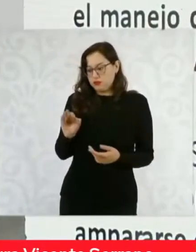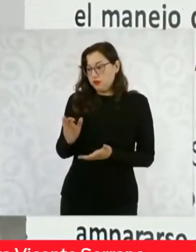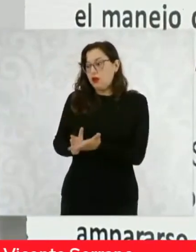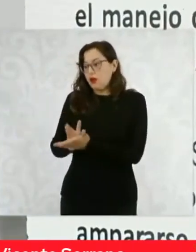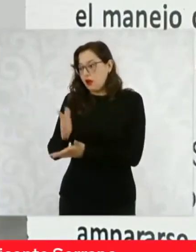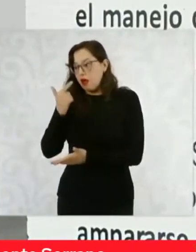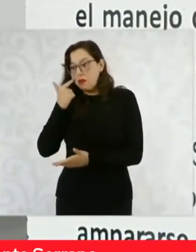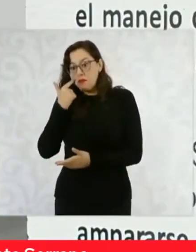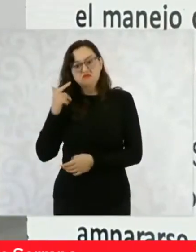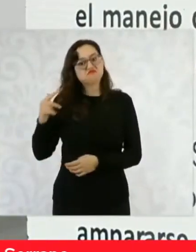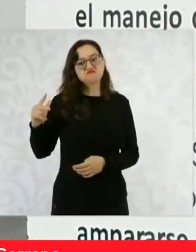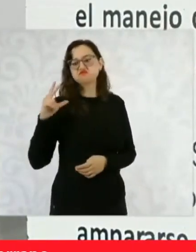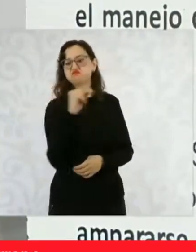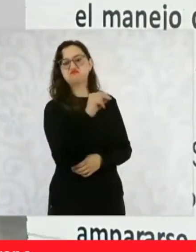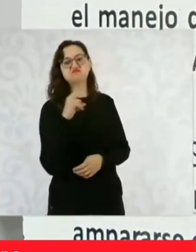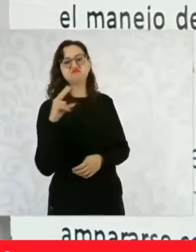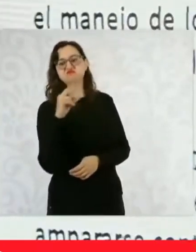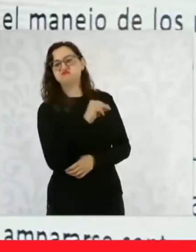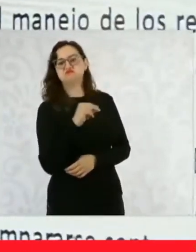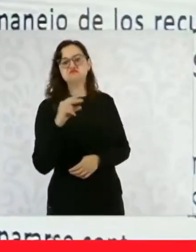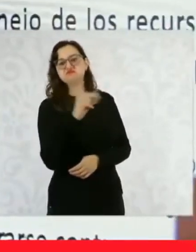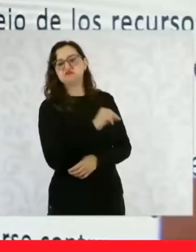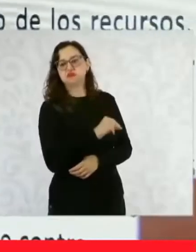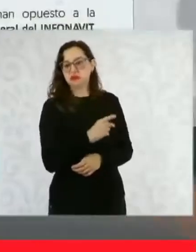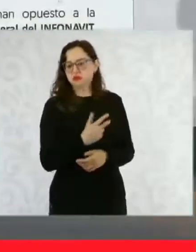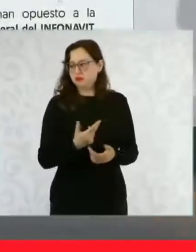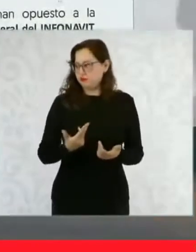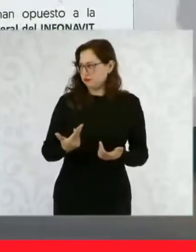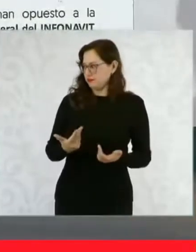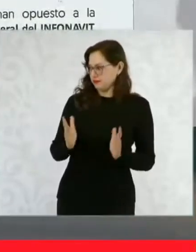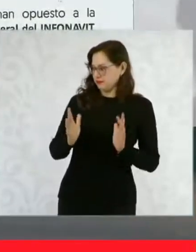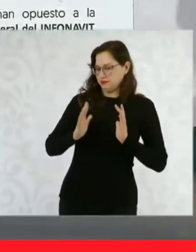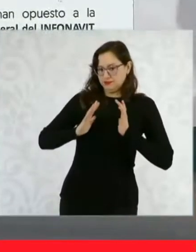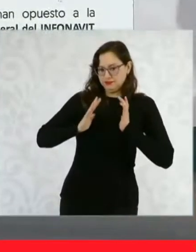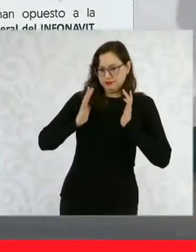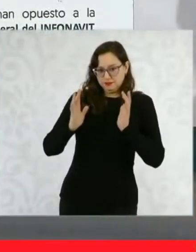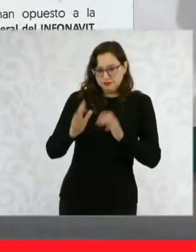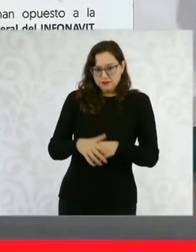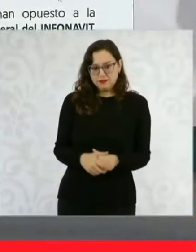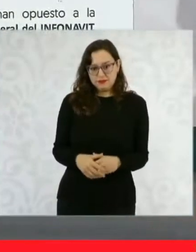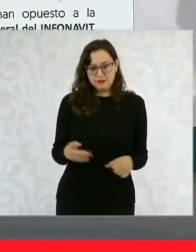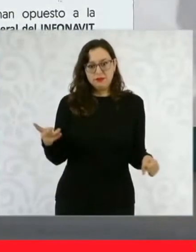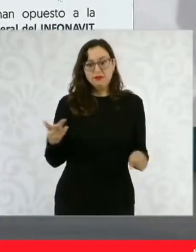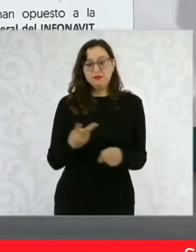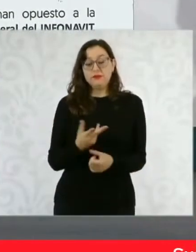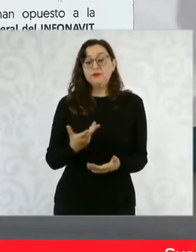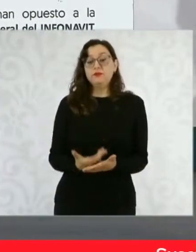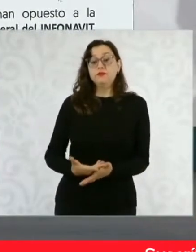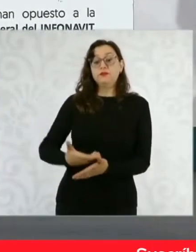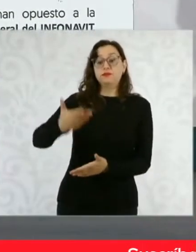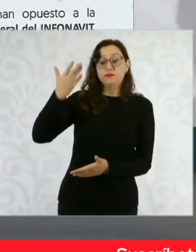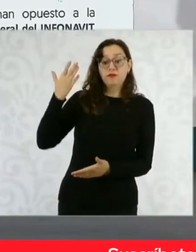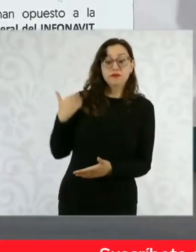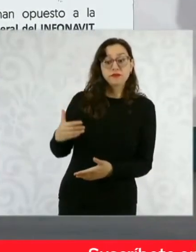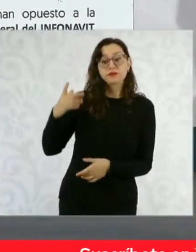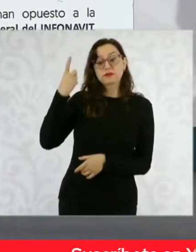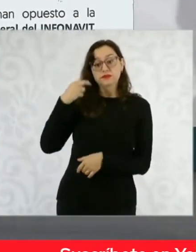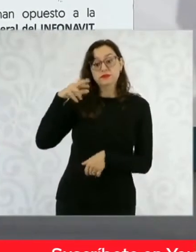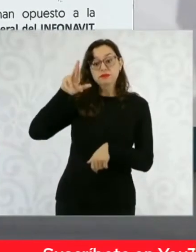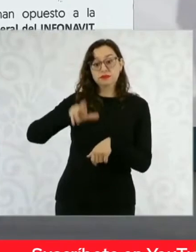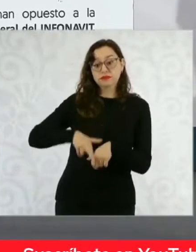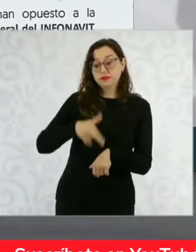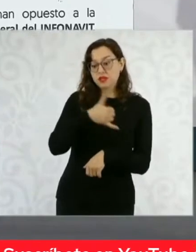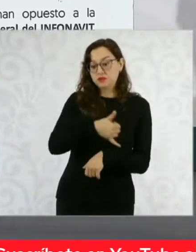grado, ojo con esto, de ordenar a la anterior Dirección General del Infonavit a